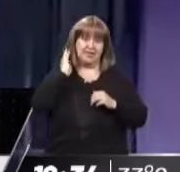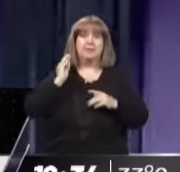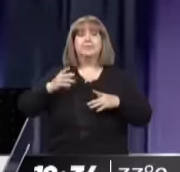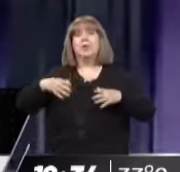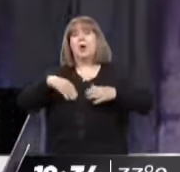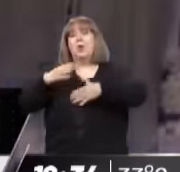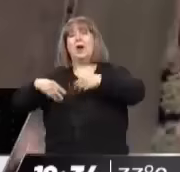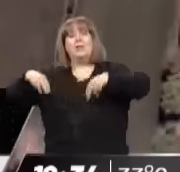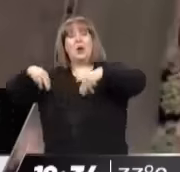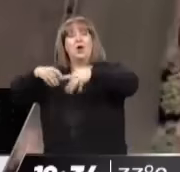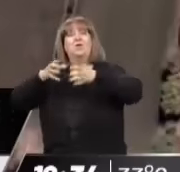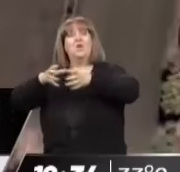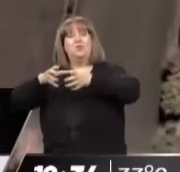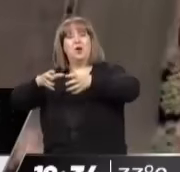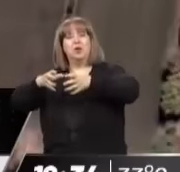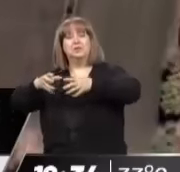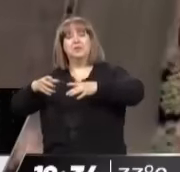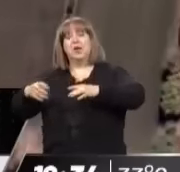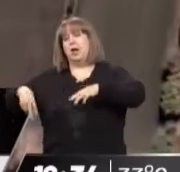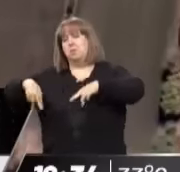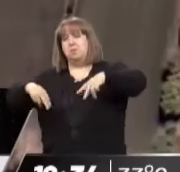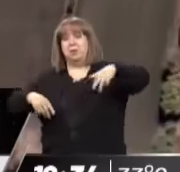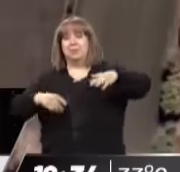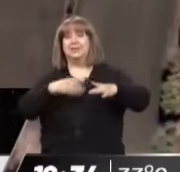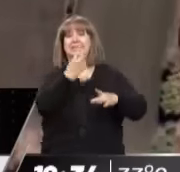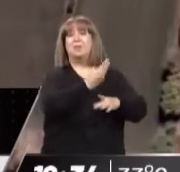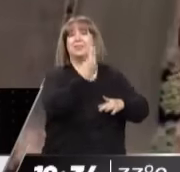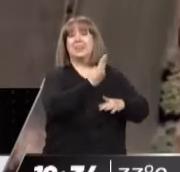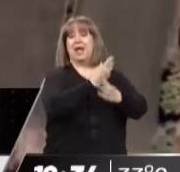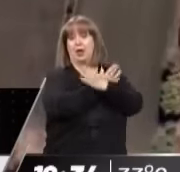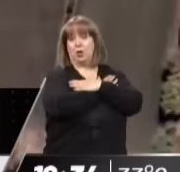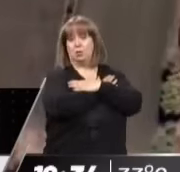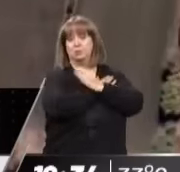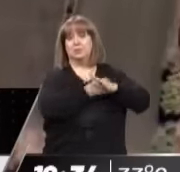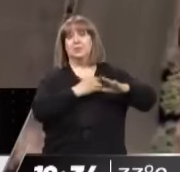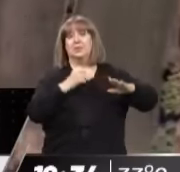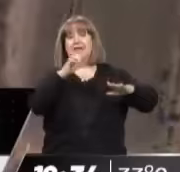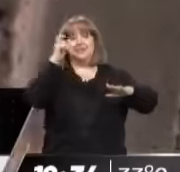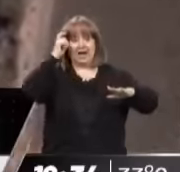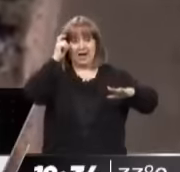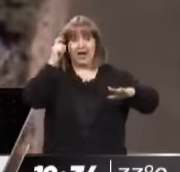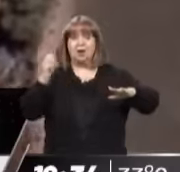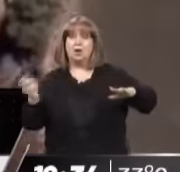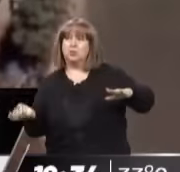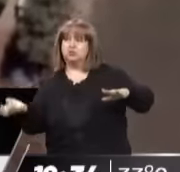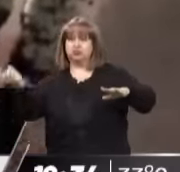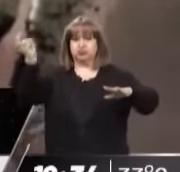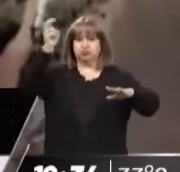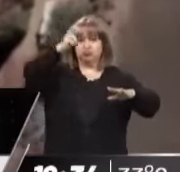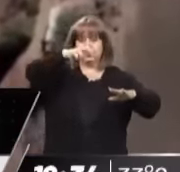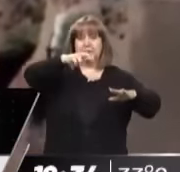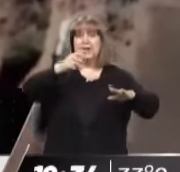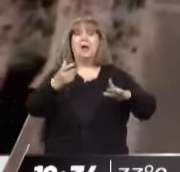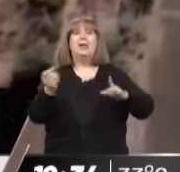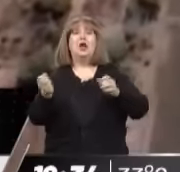con sus amigos. Y luego de caer la pelota en el interior del cementerio de Eugenio Bustos, en San Carlos, saltó a la pared el chico para